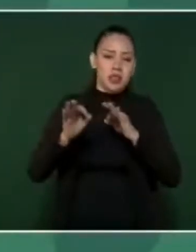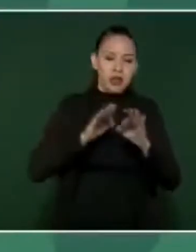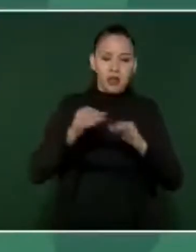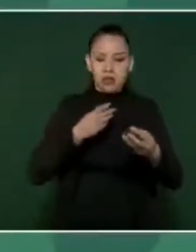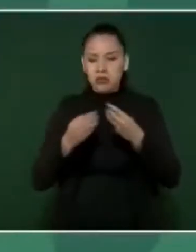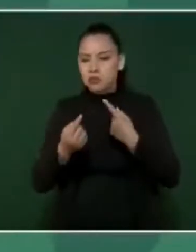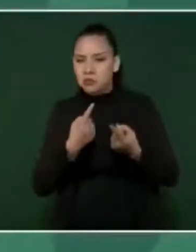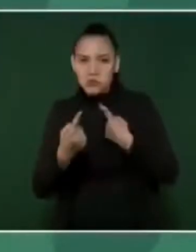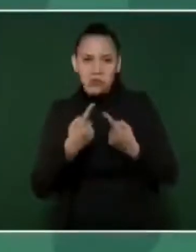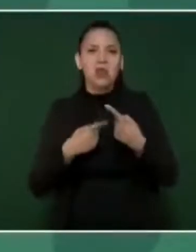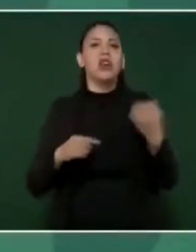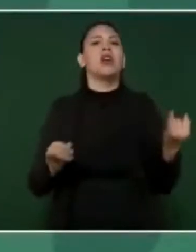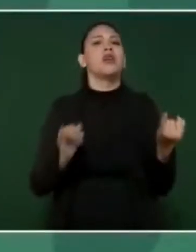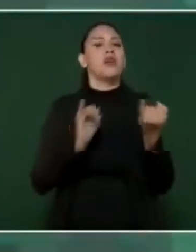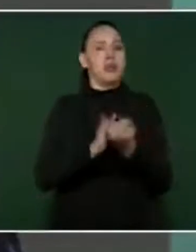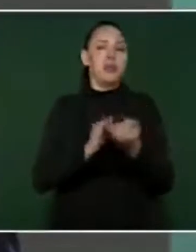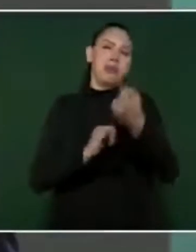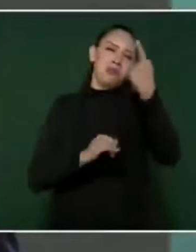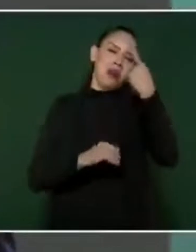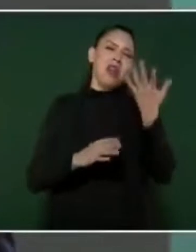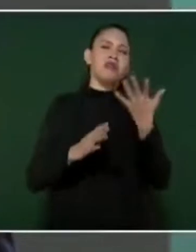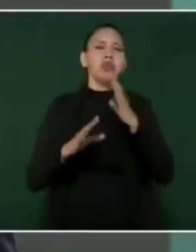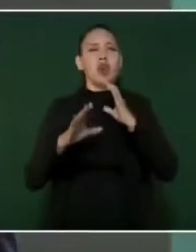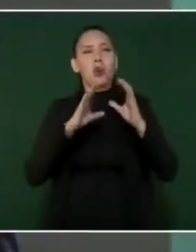más familiar también.